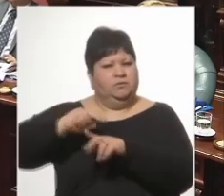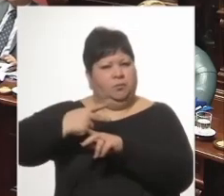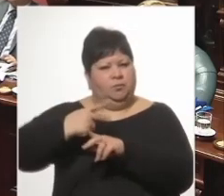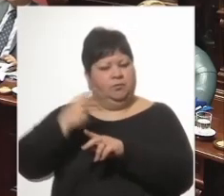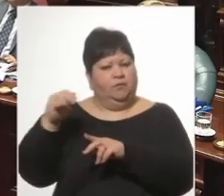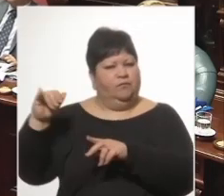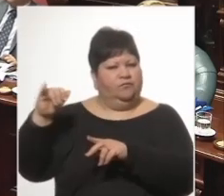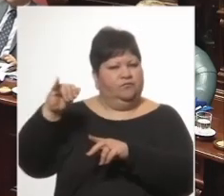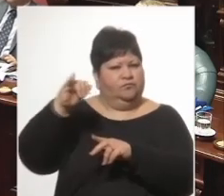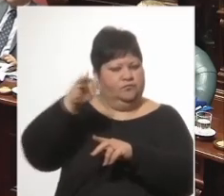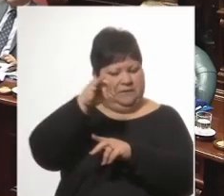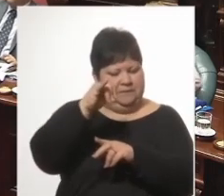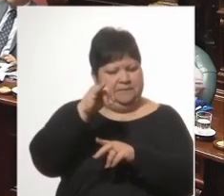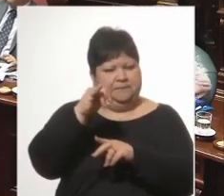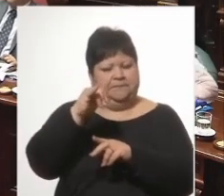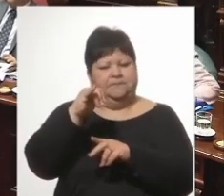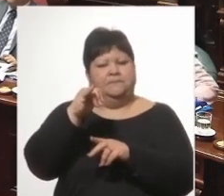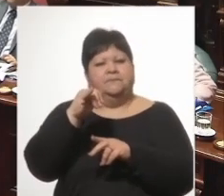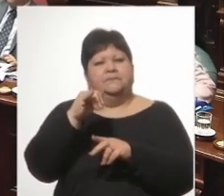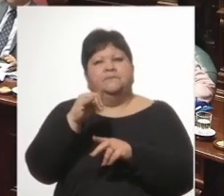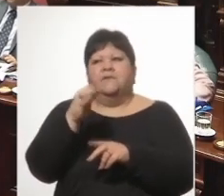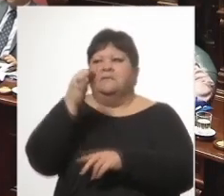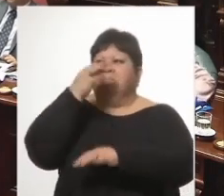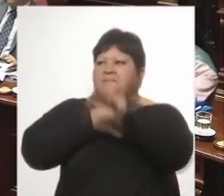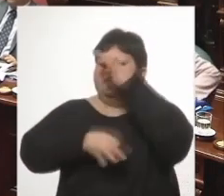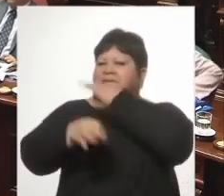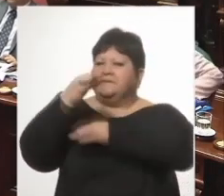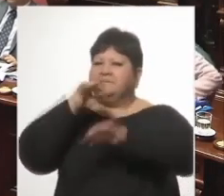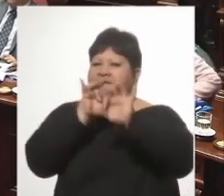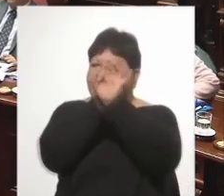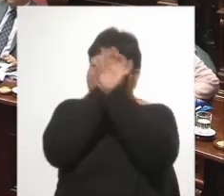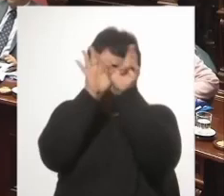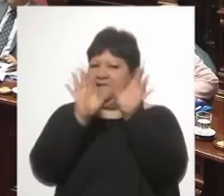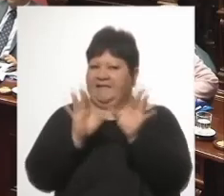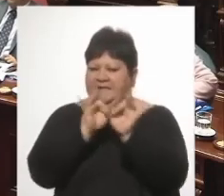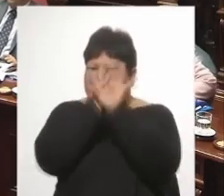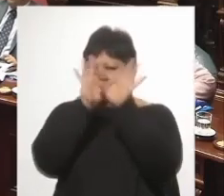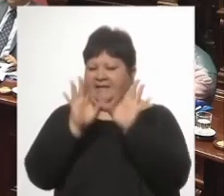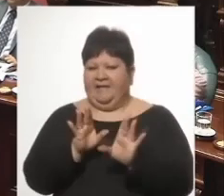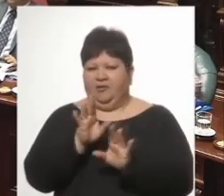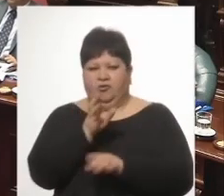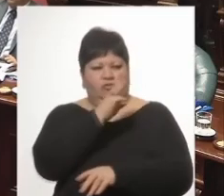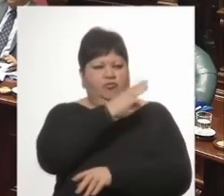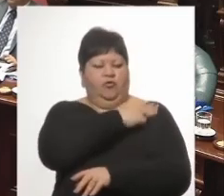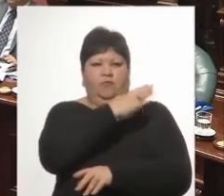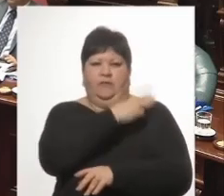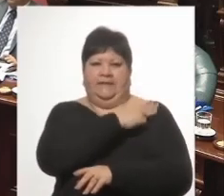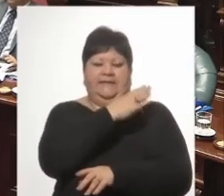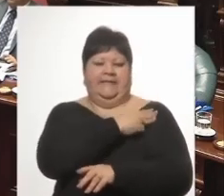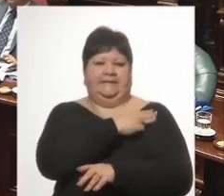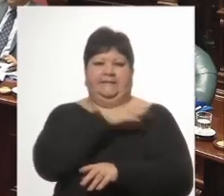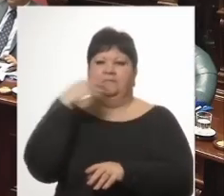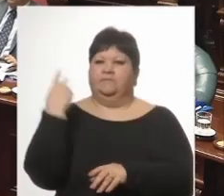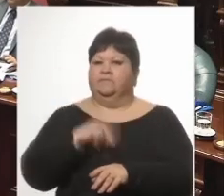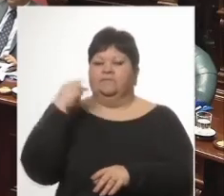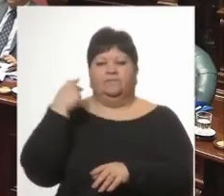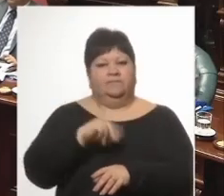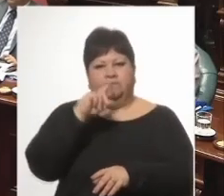Y me da instrucciones claras a mí como comandante de darle la máxima celeridad posible